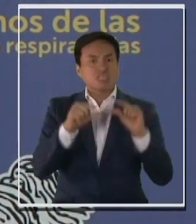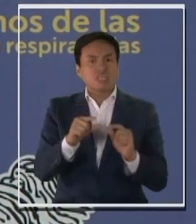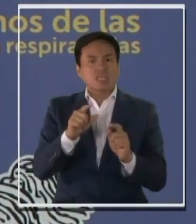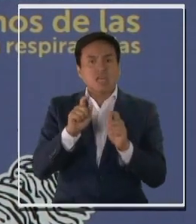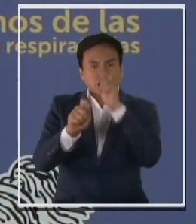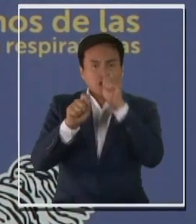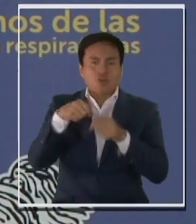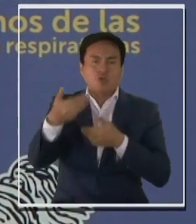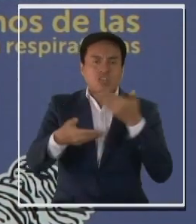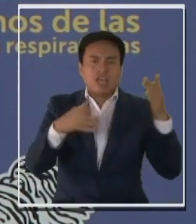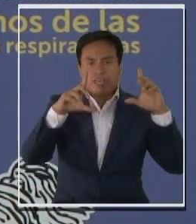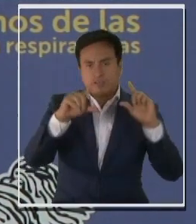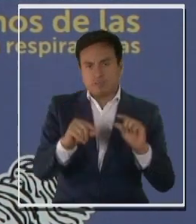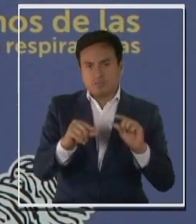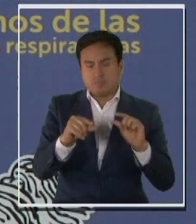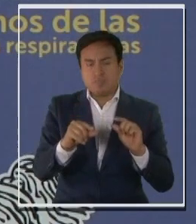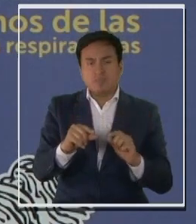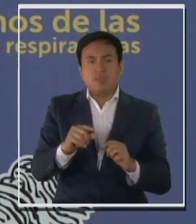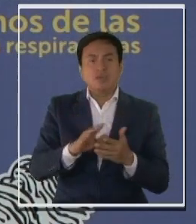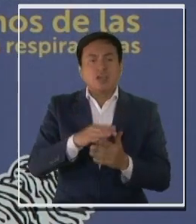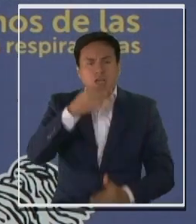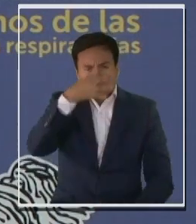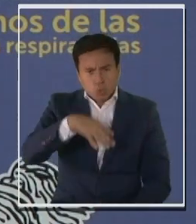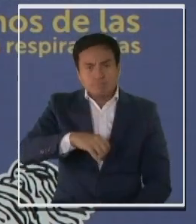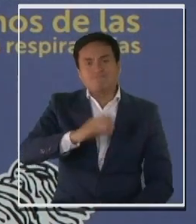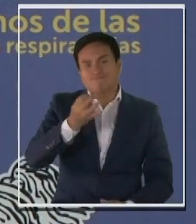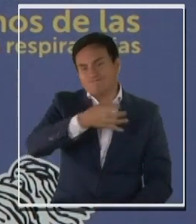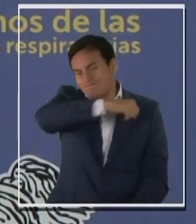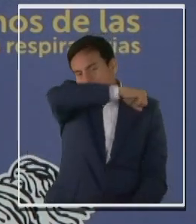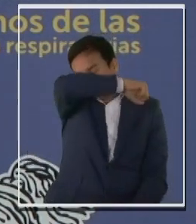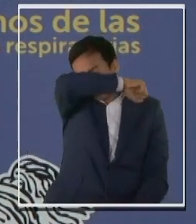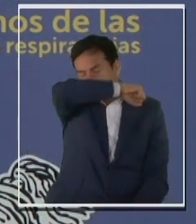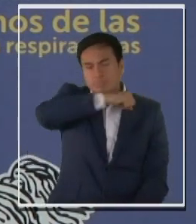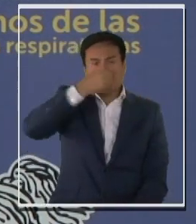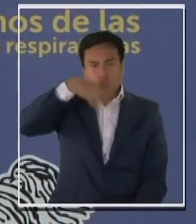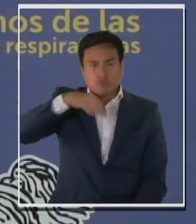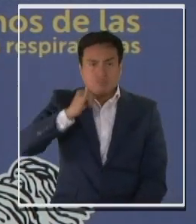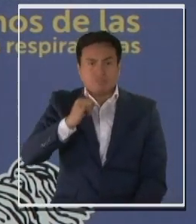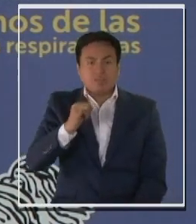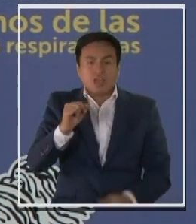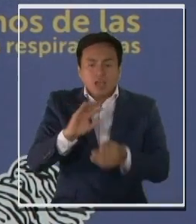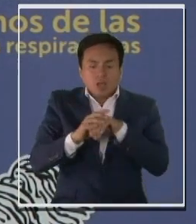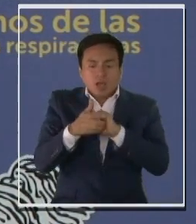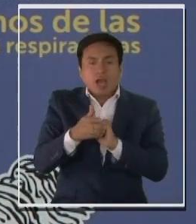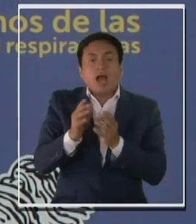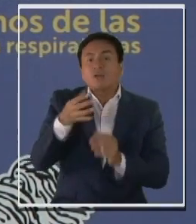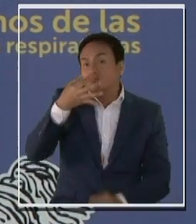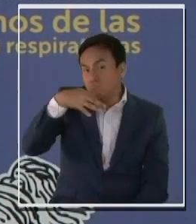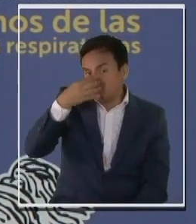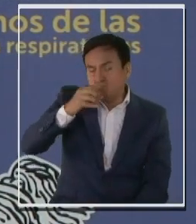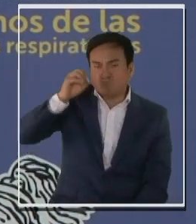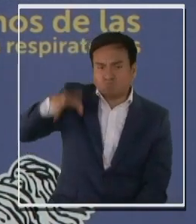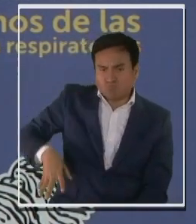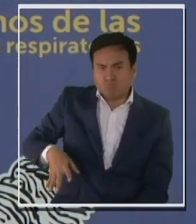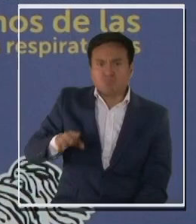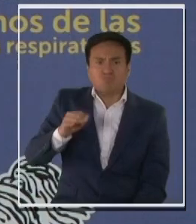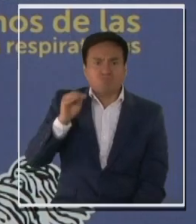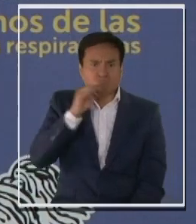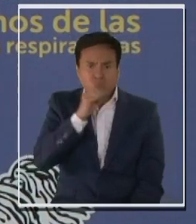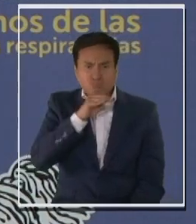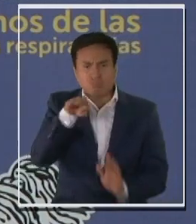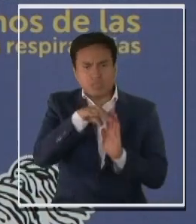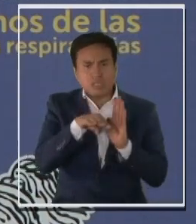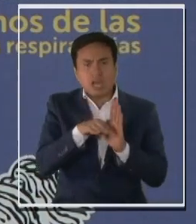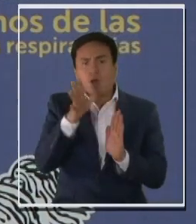de contagio cubrirse la nariz Al estornudar ocupar pañuelos desechables y eliminarlos inmediatamente son también parte